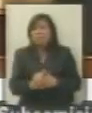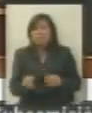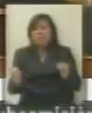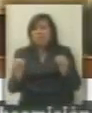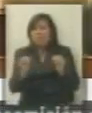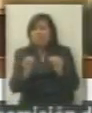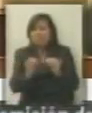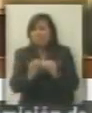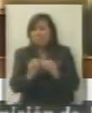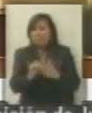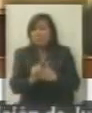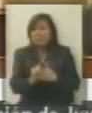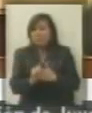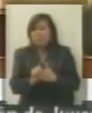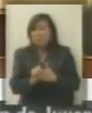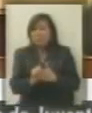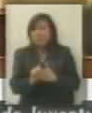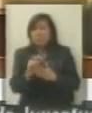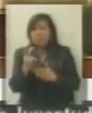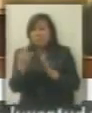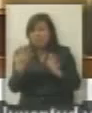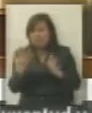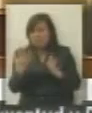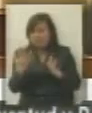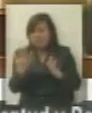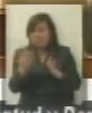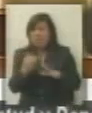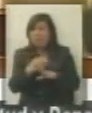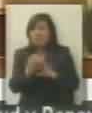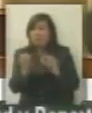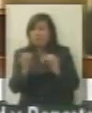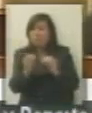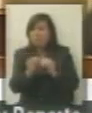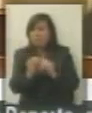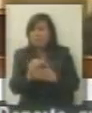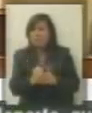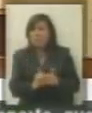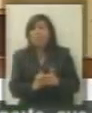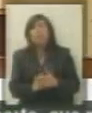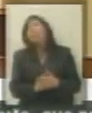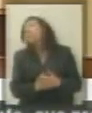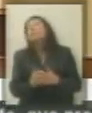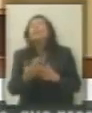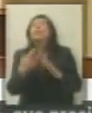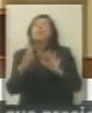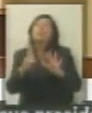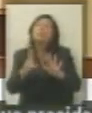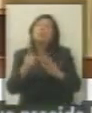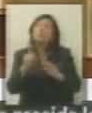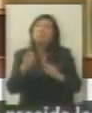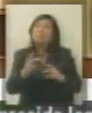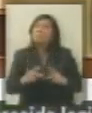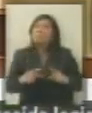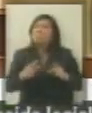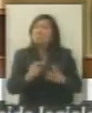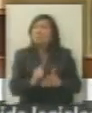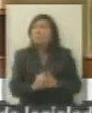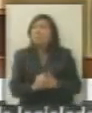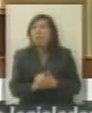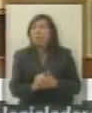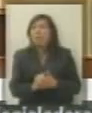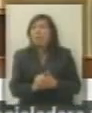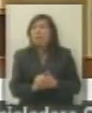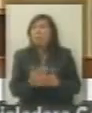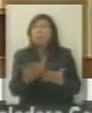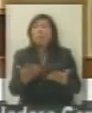vivos. Y en el año 2010, esta cifra afortunadamente se ha reducido a 18 por cada 1.000 nacidos vivos. Es evidente